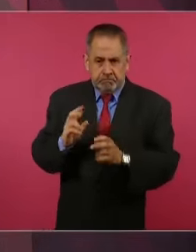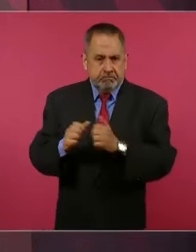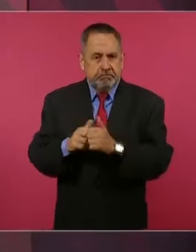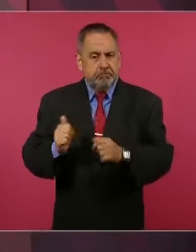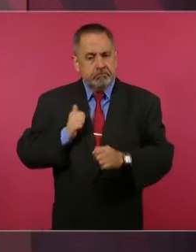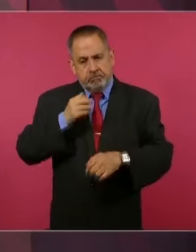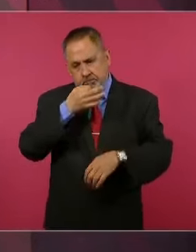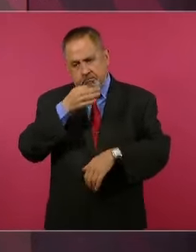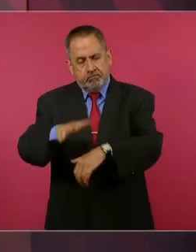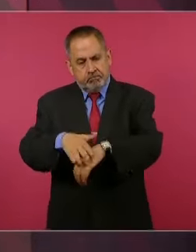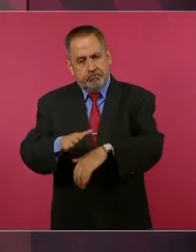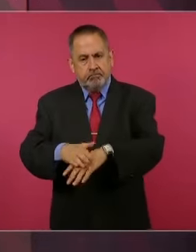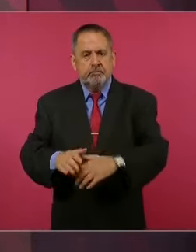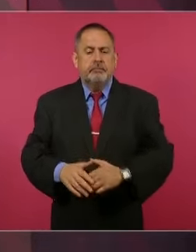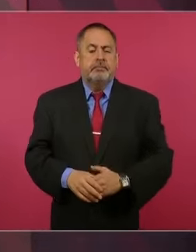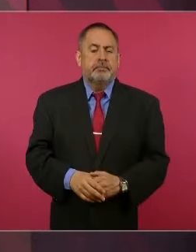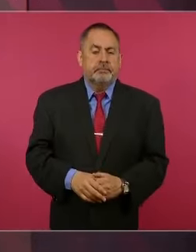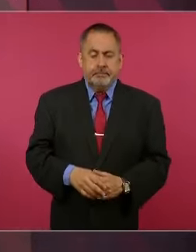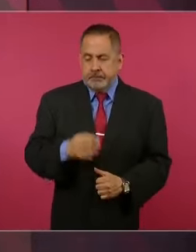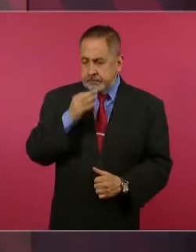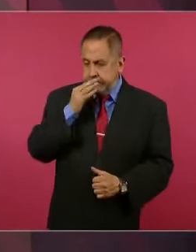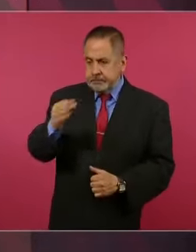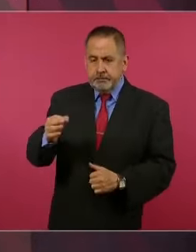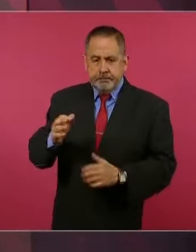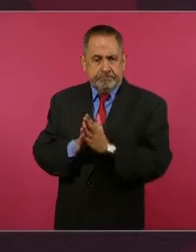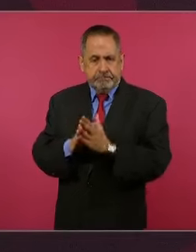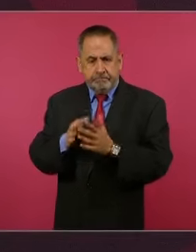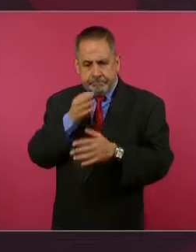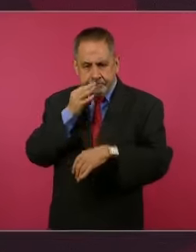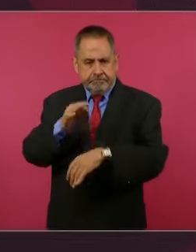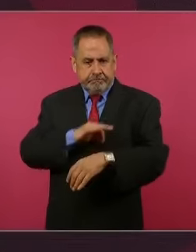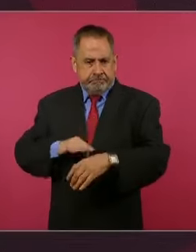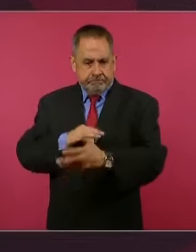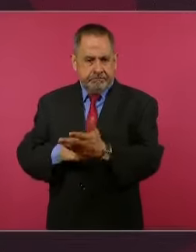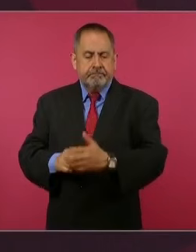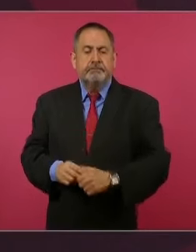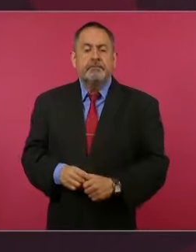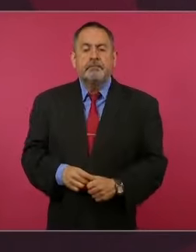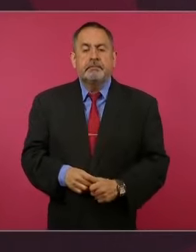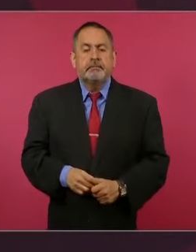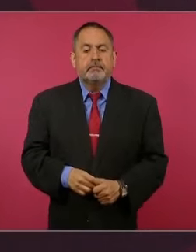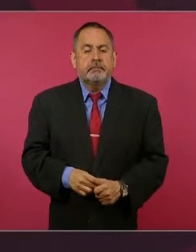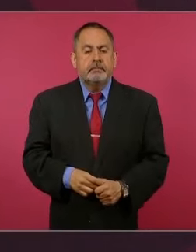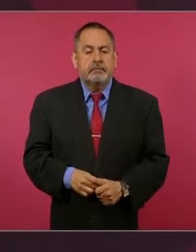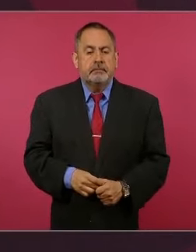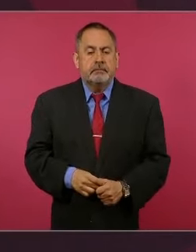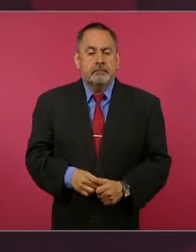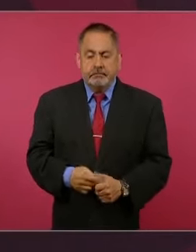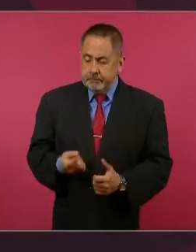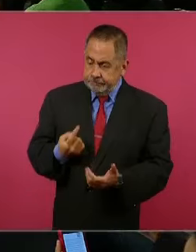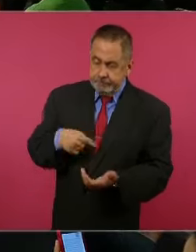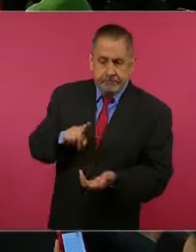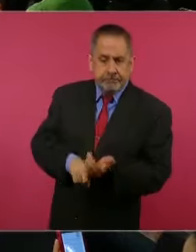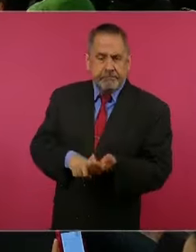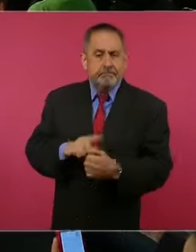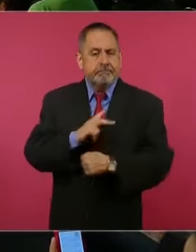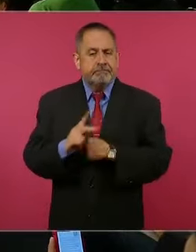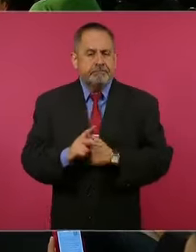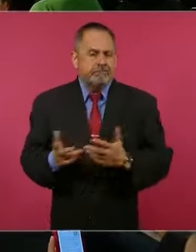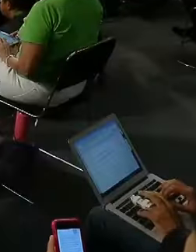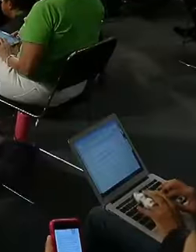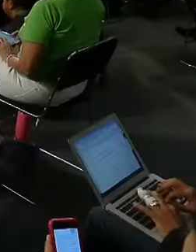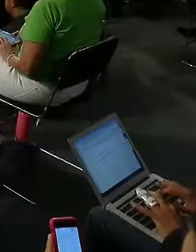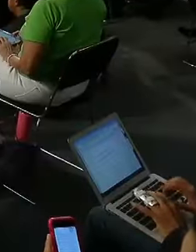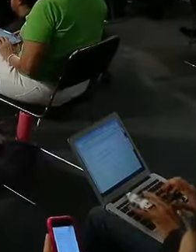aprovecho para mandar estas felicitaciones en lo interno muy